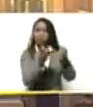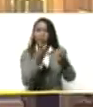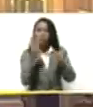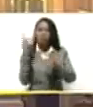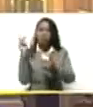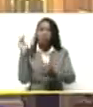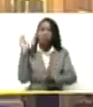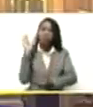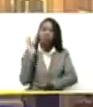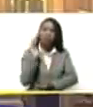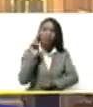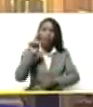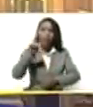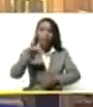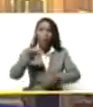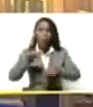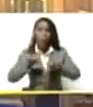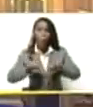mariscal